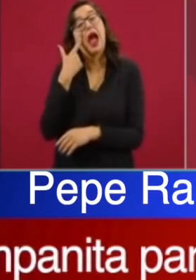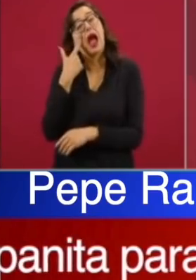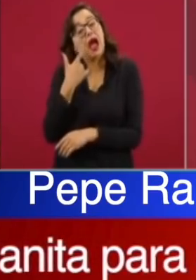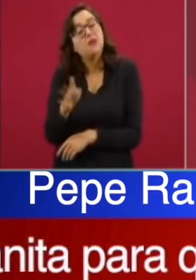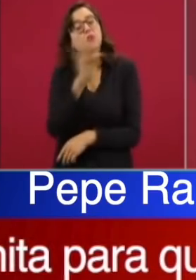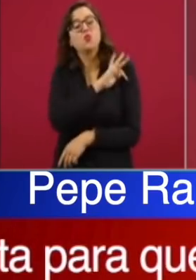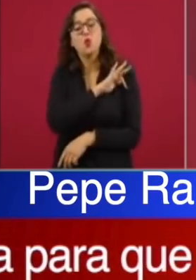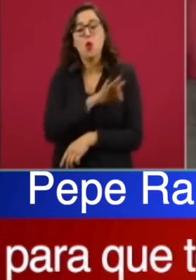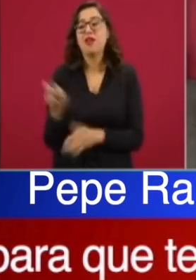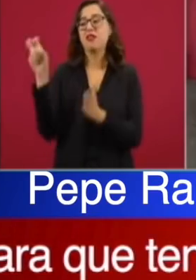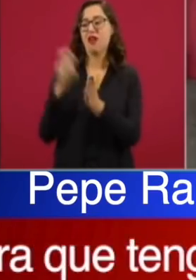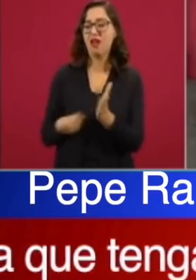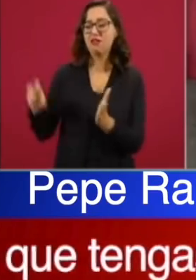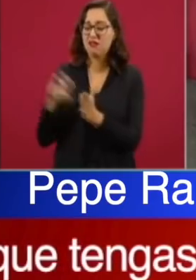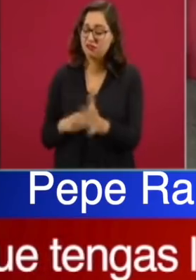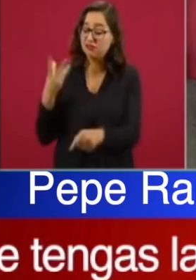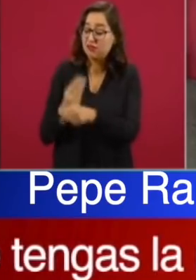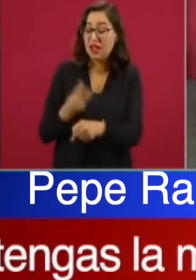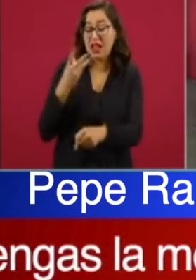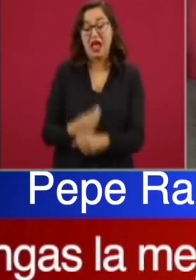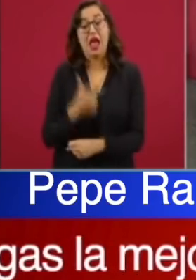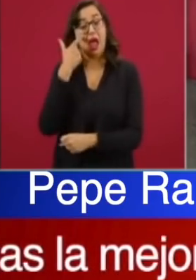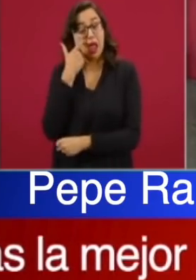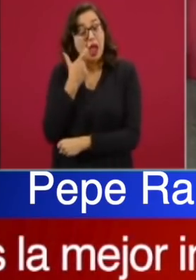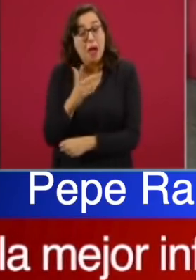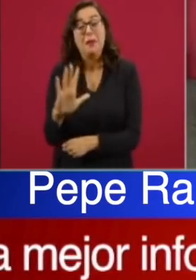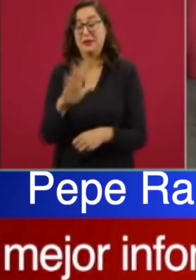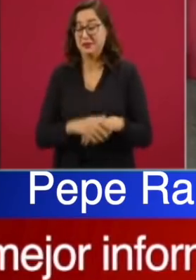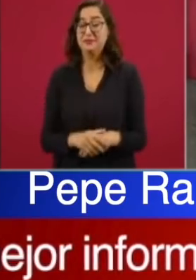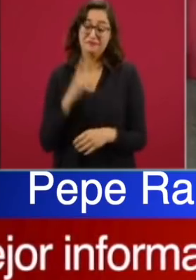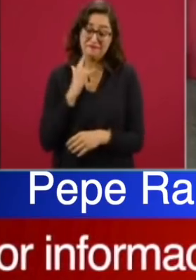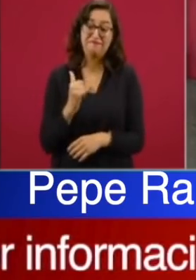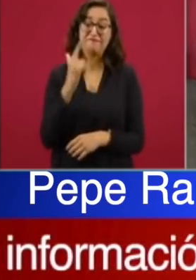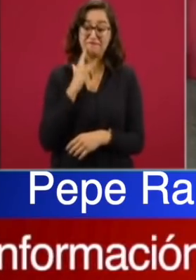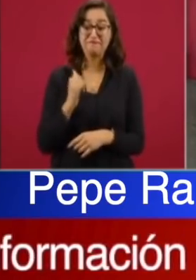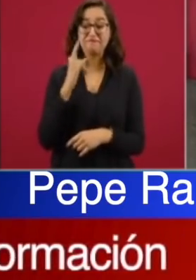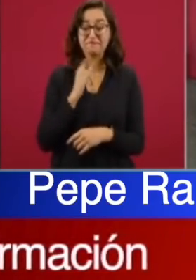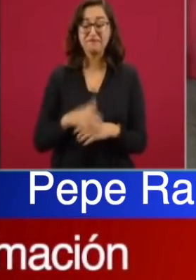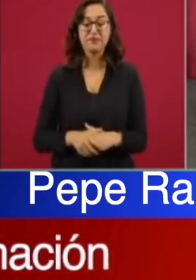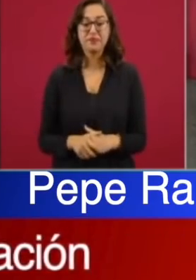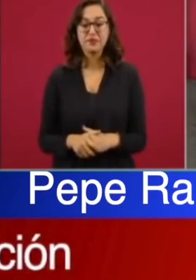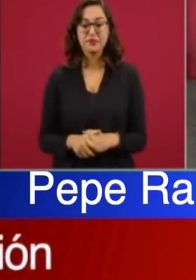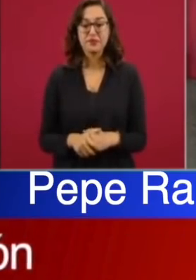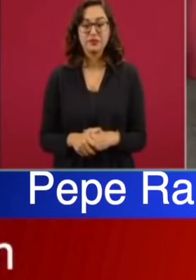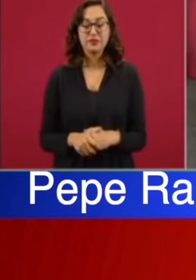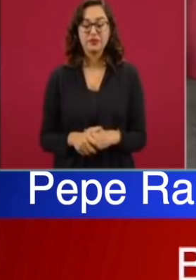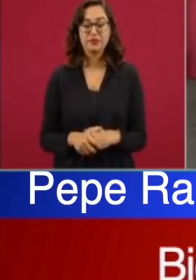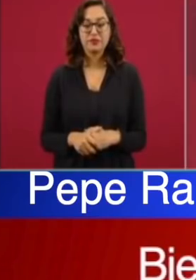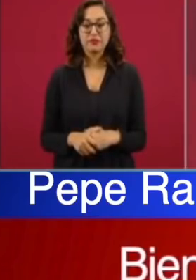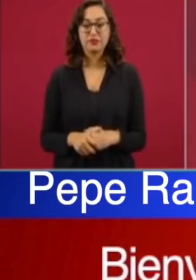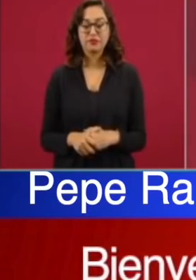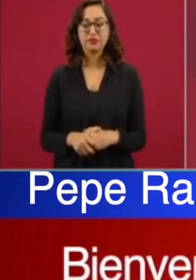enderezar entuertos, todo lo que podamos. O sea, hay